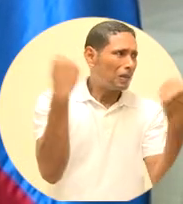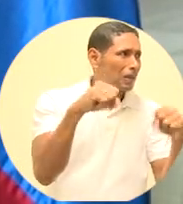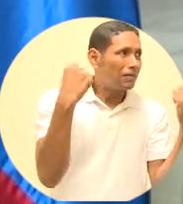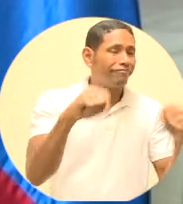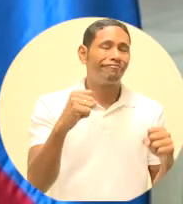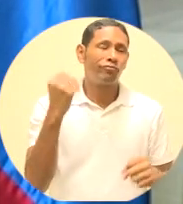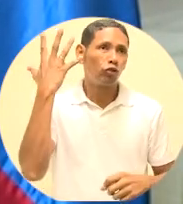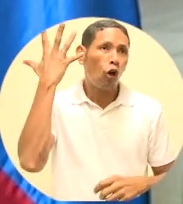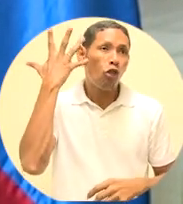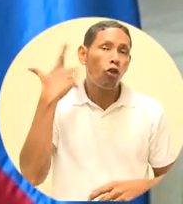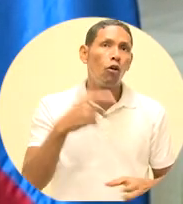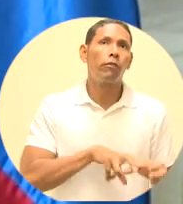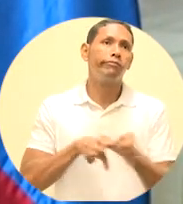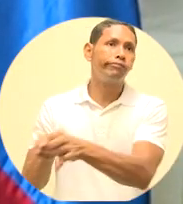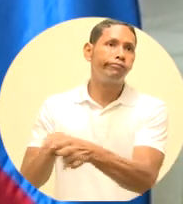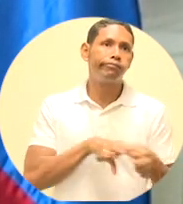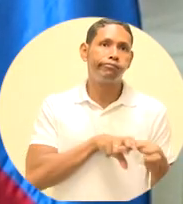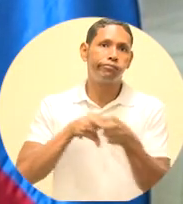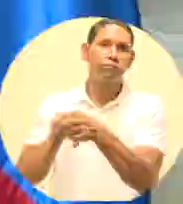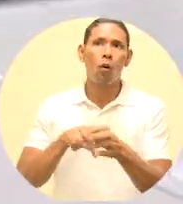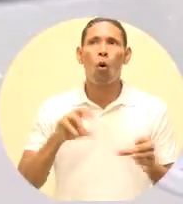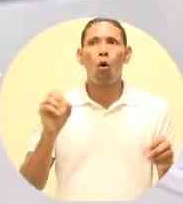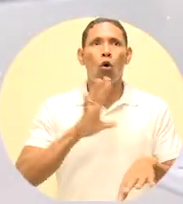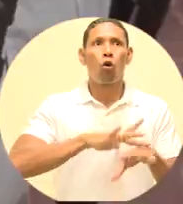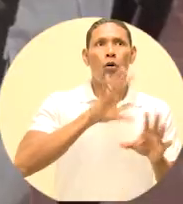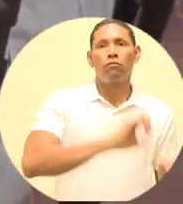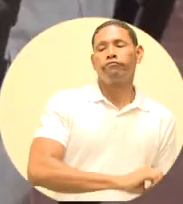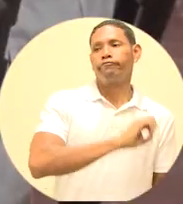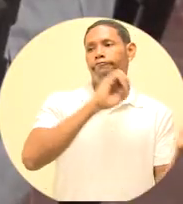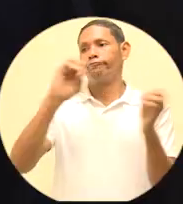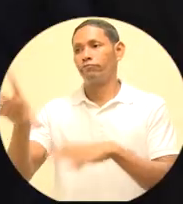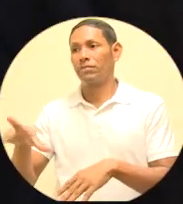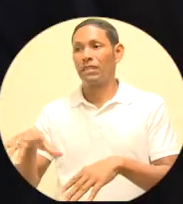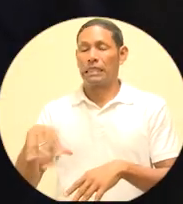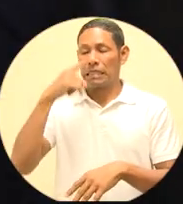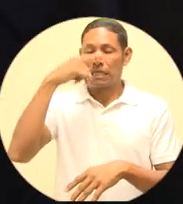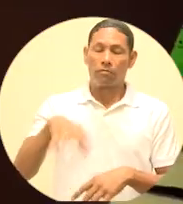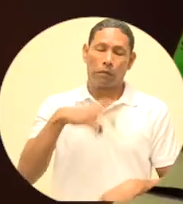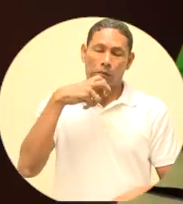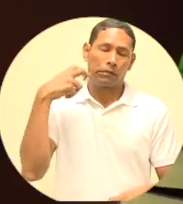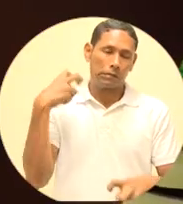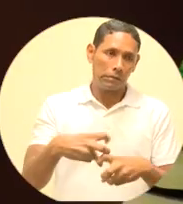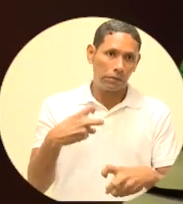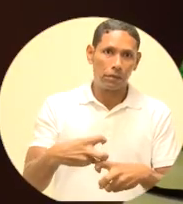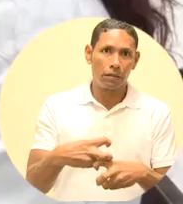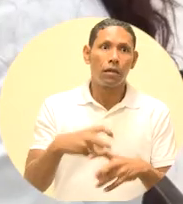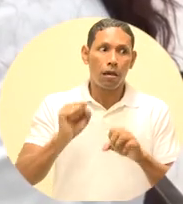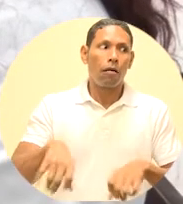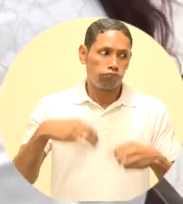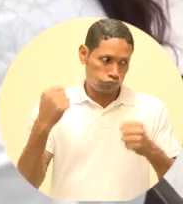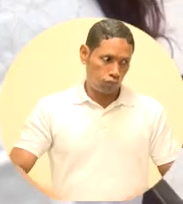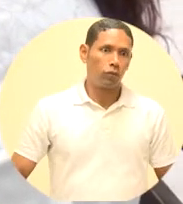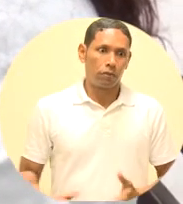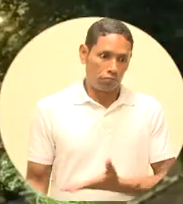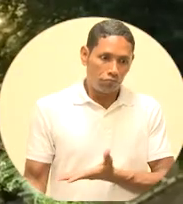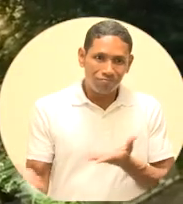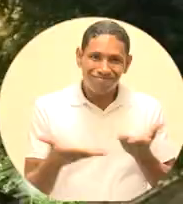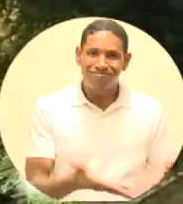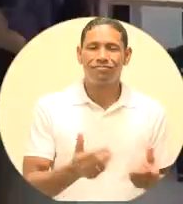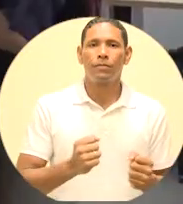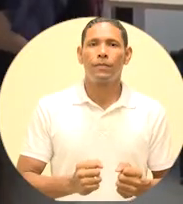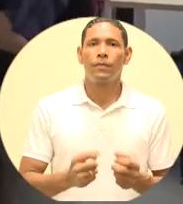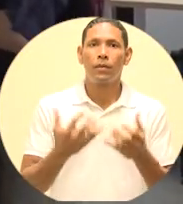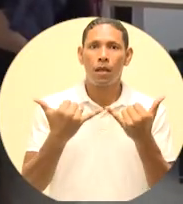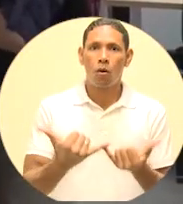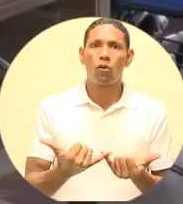de esos 10,000 pesos diarios de ir o venir o de pagar una pensión allá, porque eso es una barrera de entrada. La universidad tiene la oferta de posgrados más grande de su